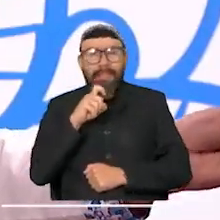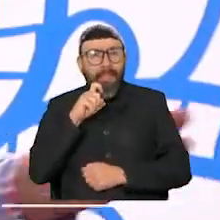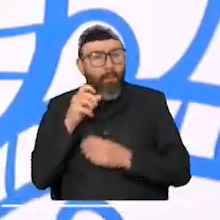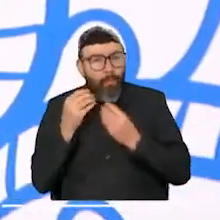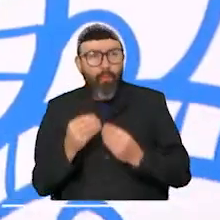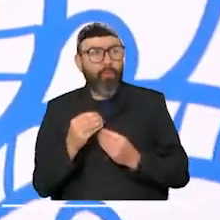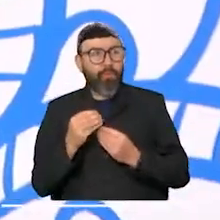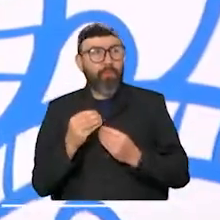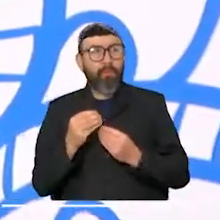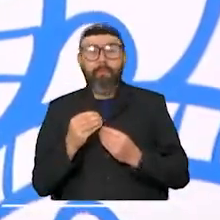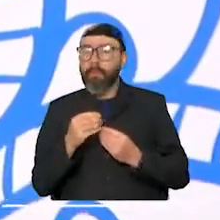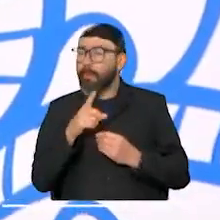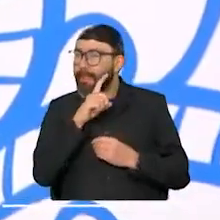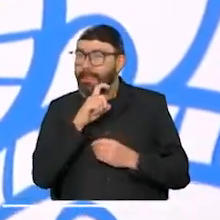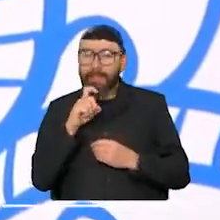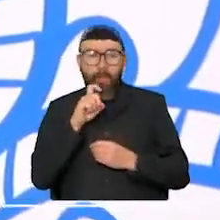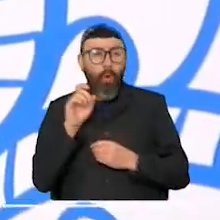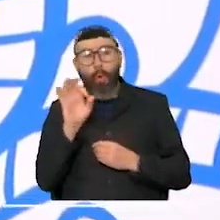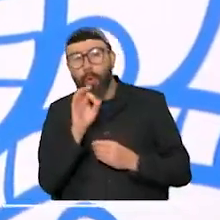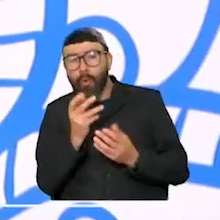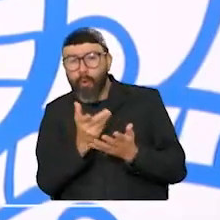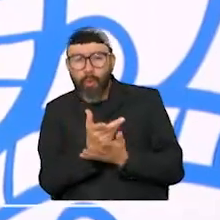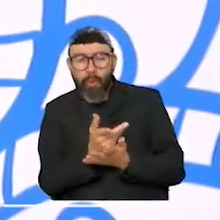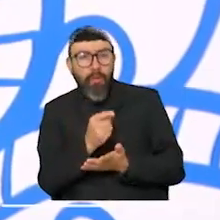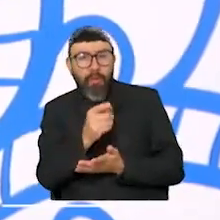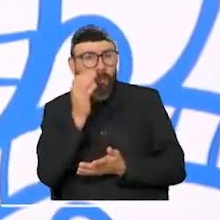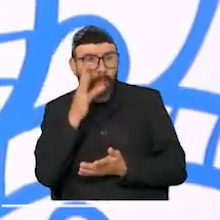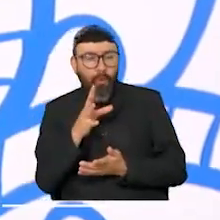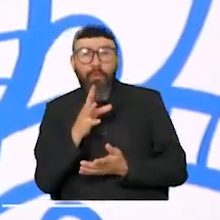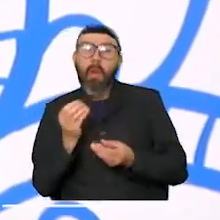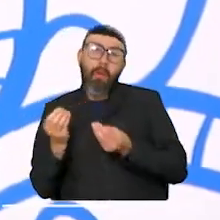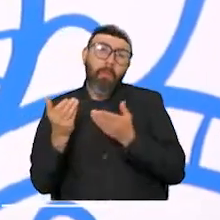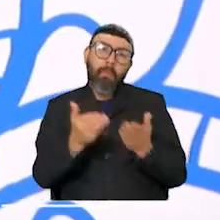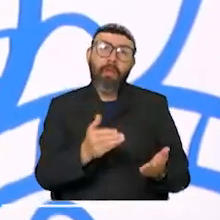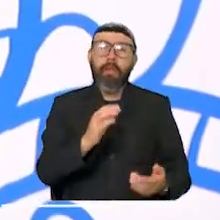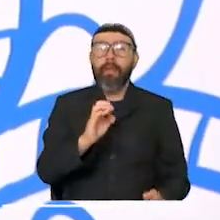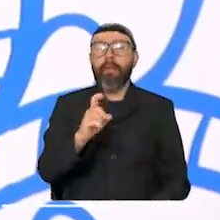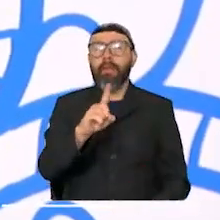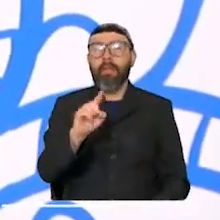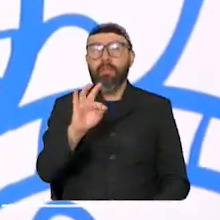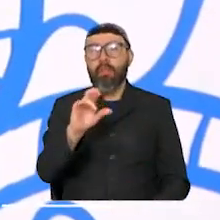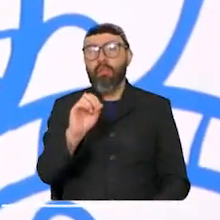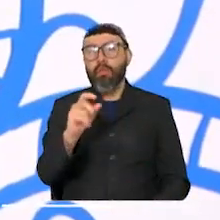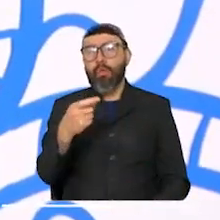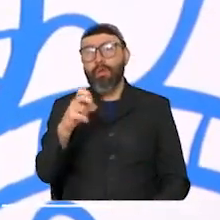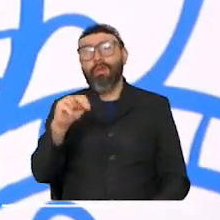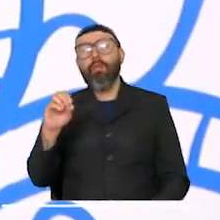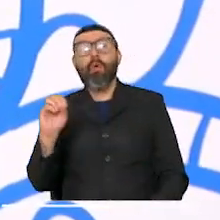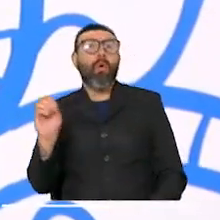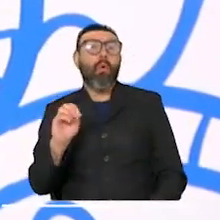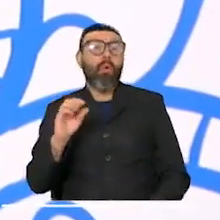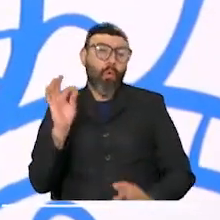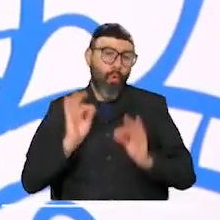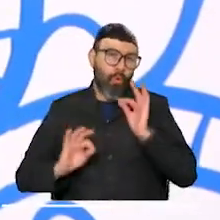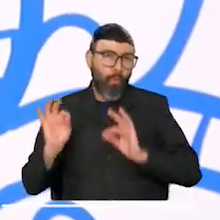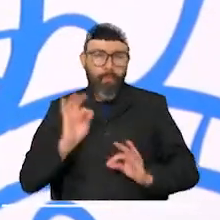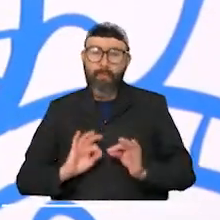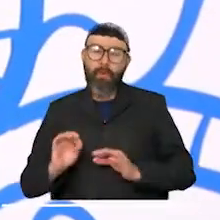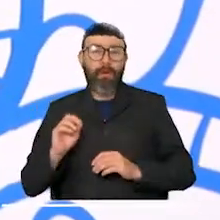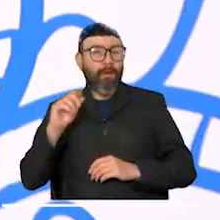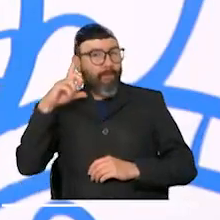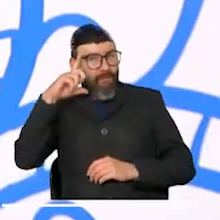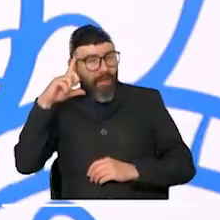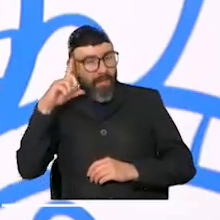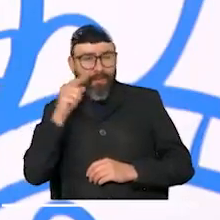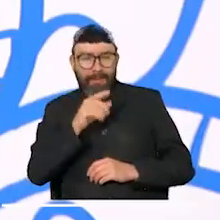pero voy aquí en algunos casos se indicará manejo con estrógeno cierto hormonas vaginales Porque si El caso es de mucha resequedad vaginal